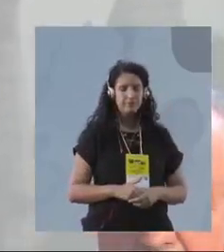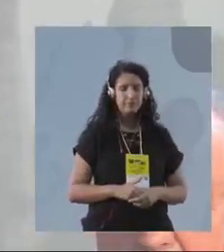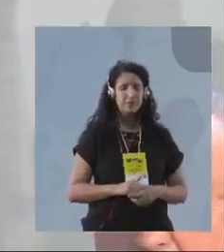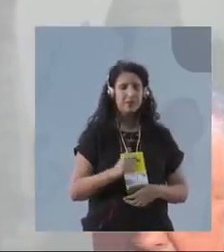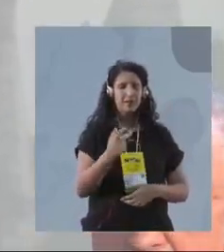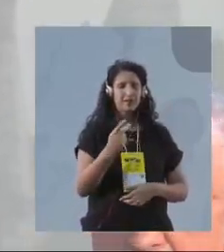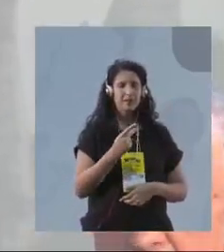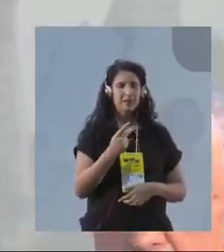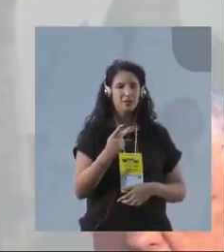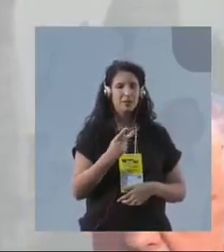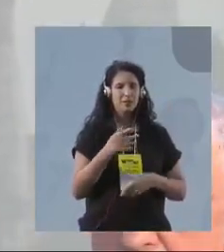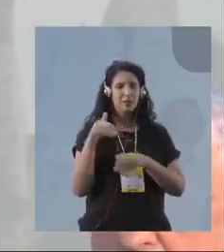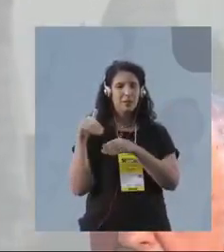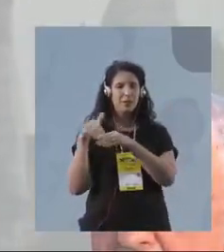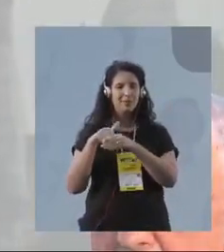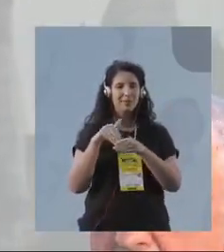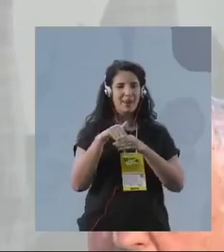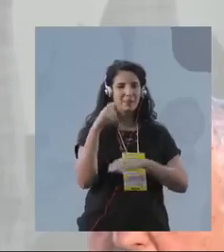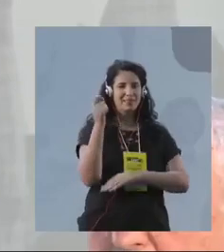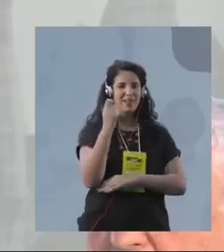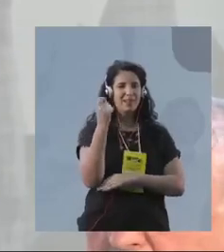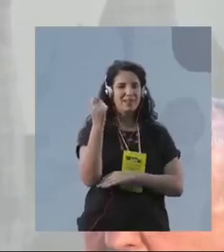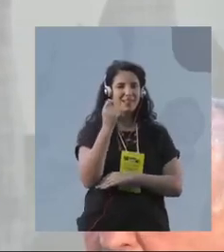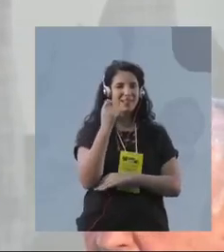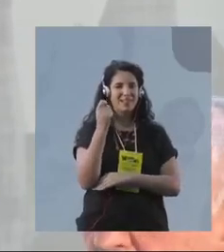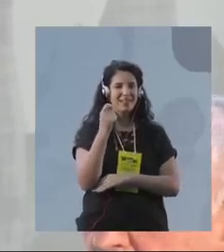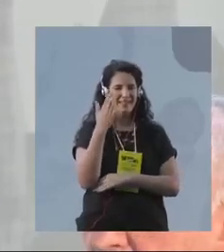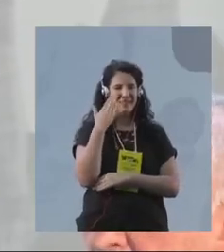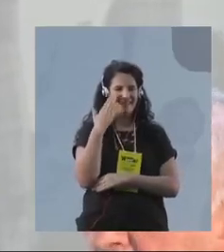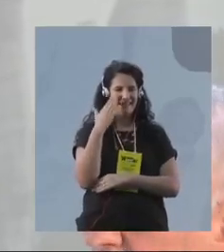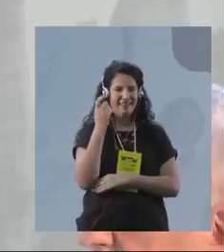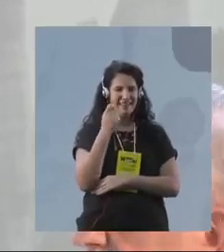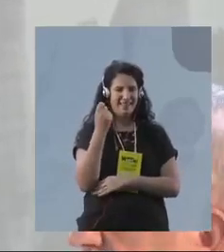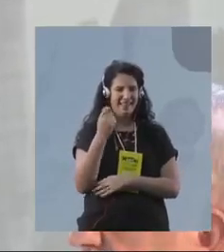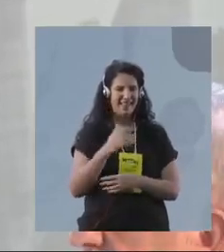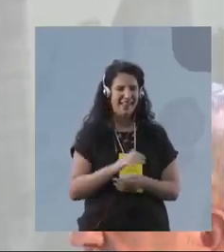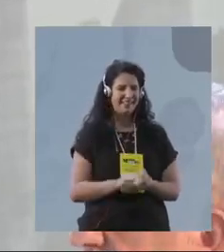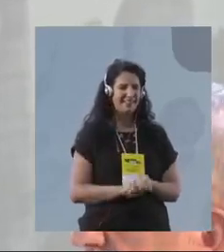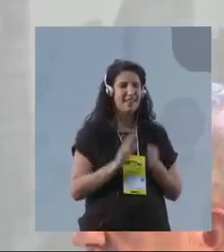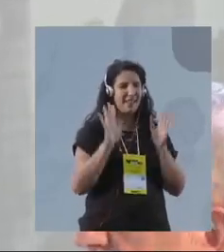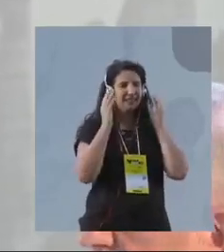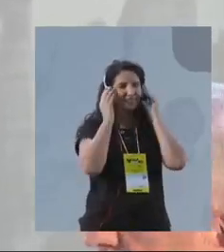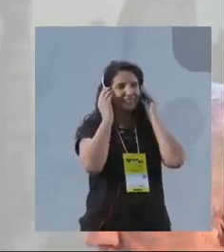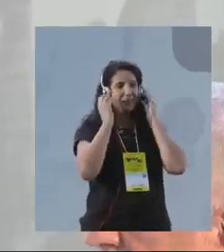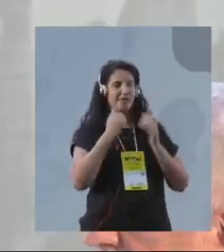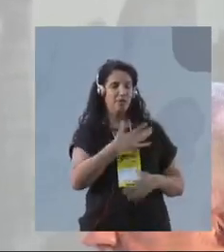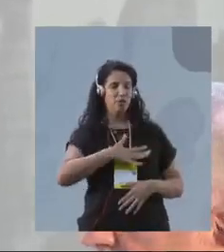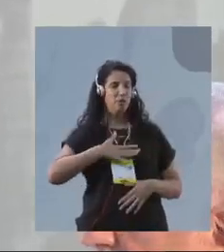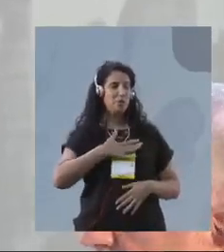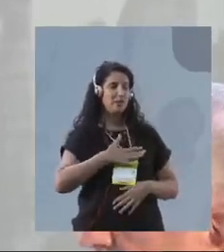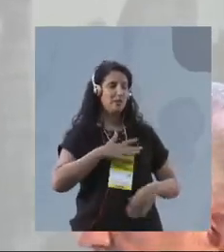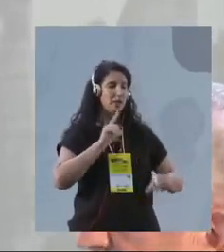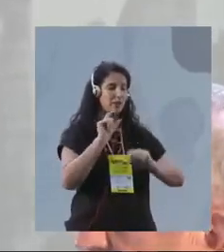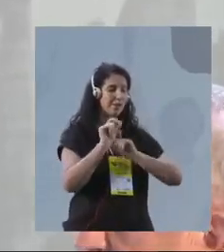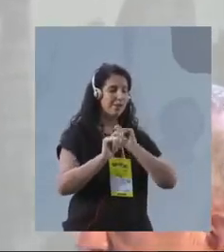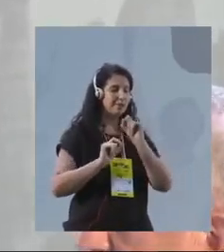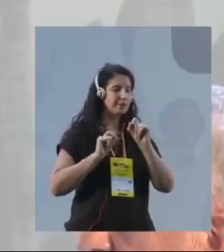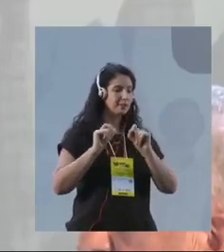Argentina el día domingo, queremos entregar a Sergio